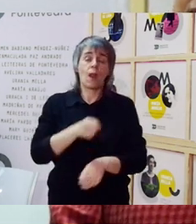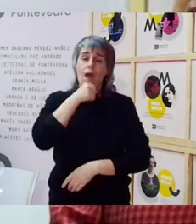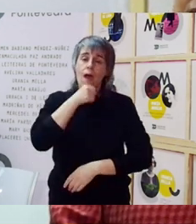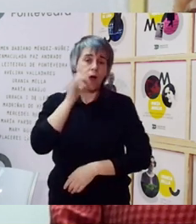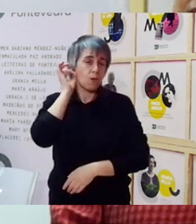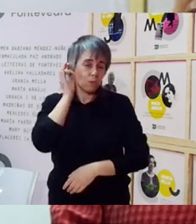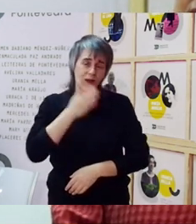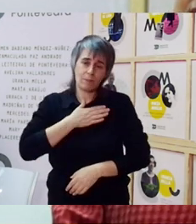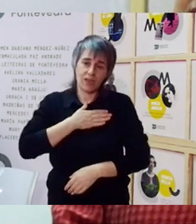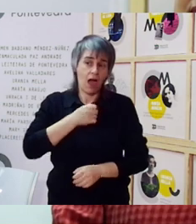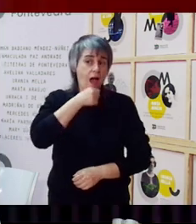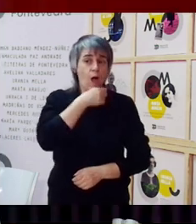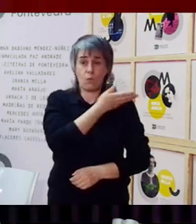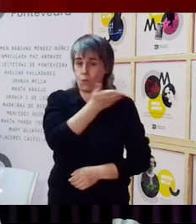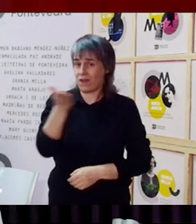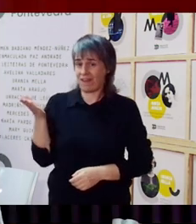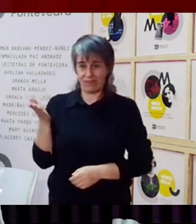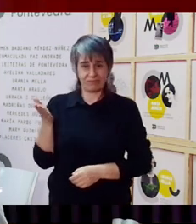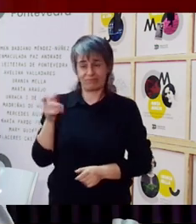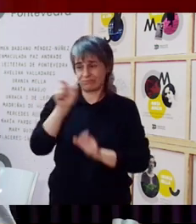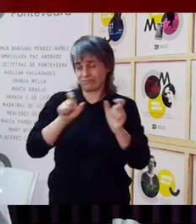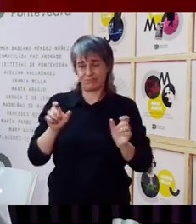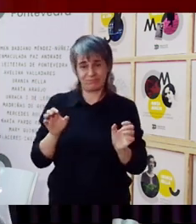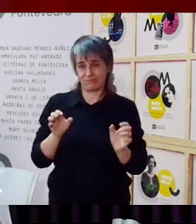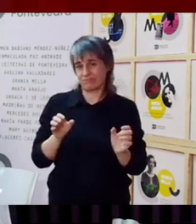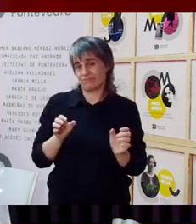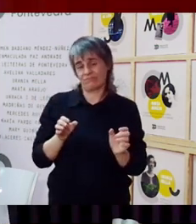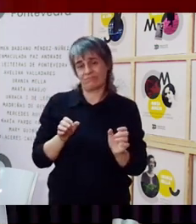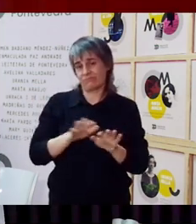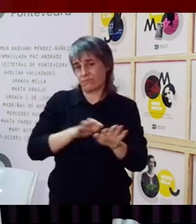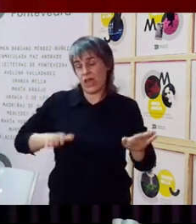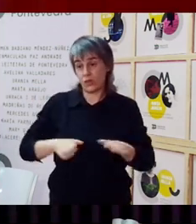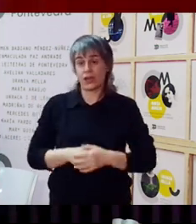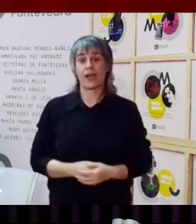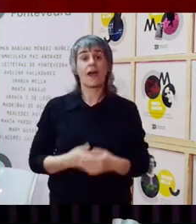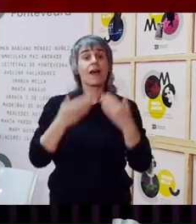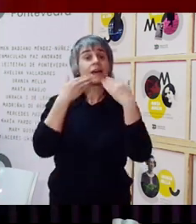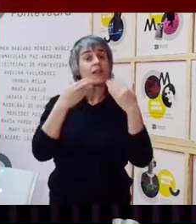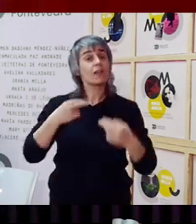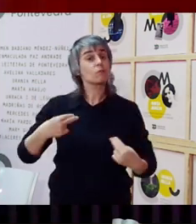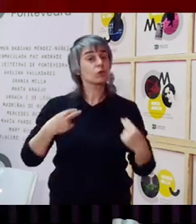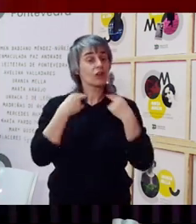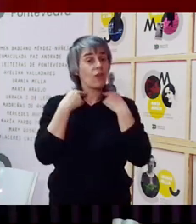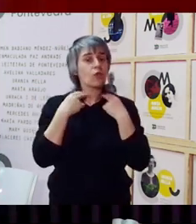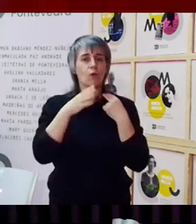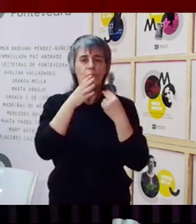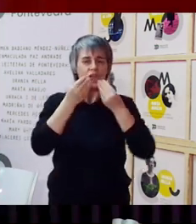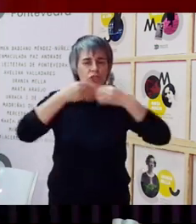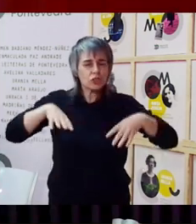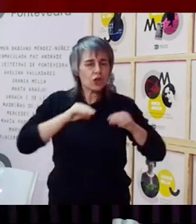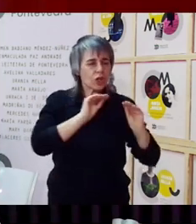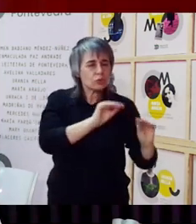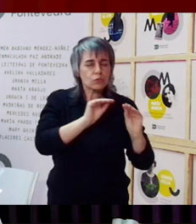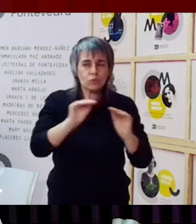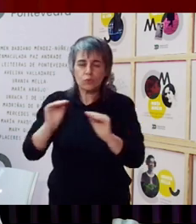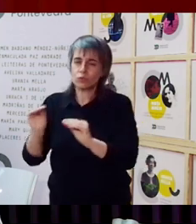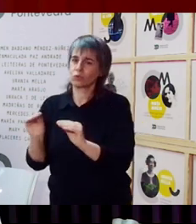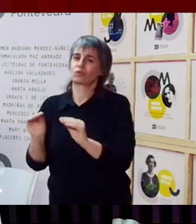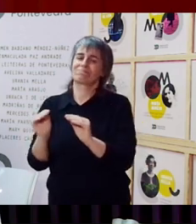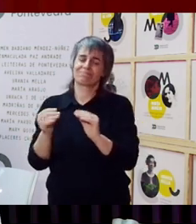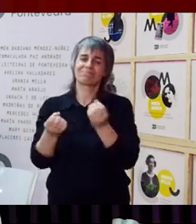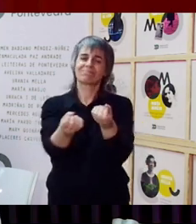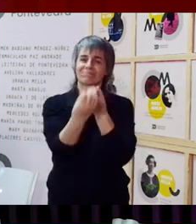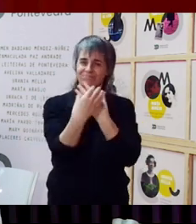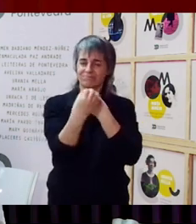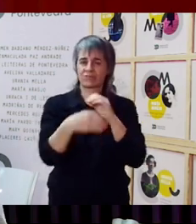avoas pontecaldelanas e galegas. Grazas á Deputación por dar a coñecer a historia de tantas mulleres extraordinarias e,